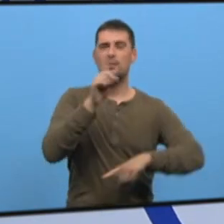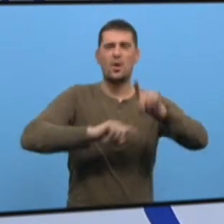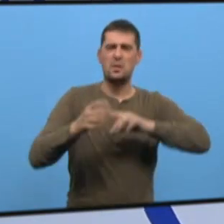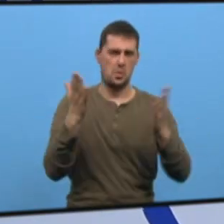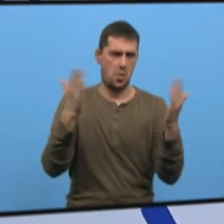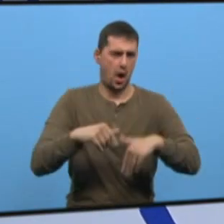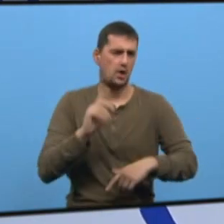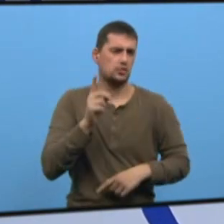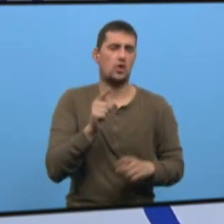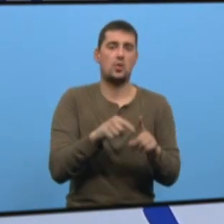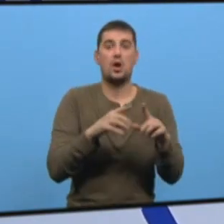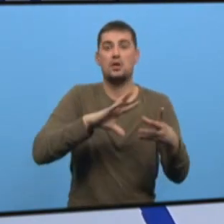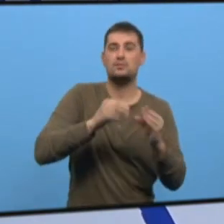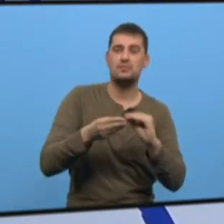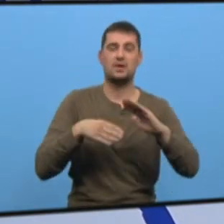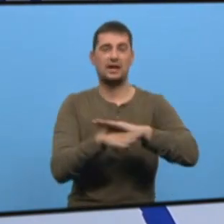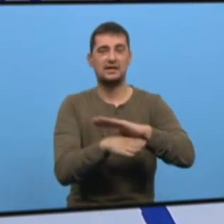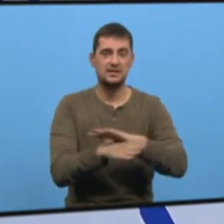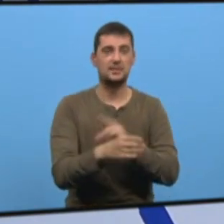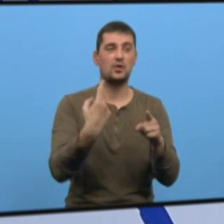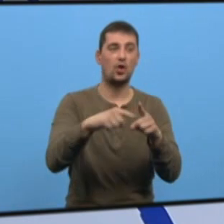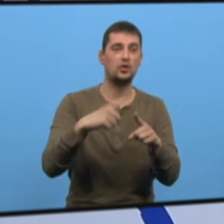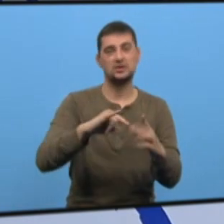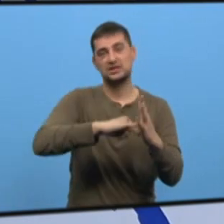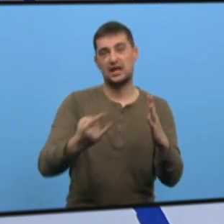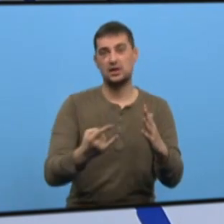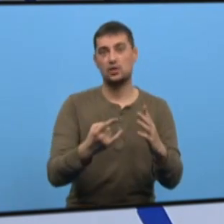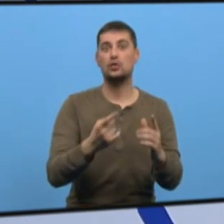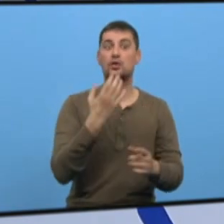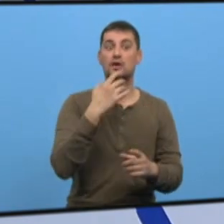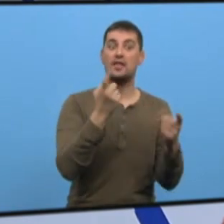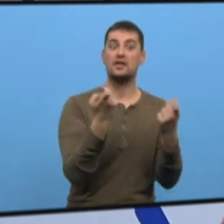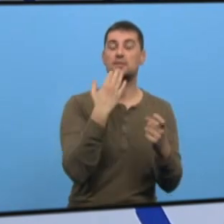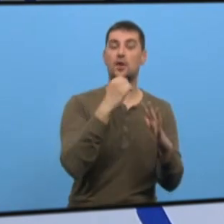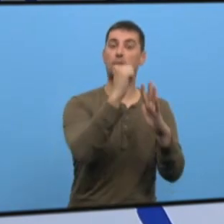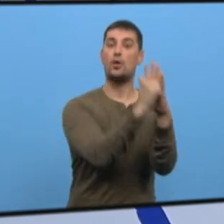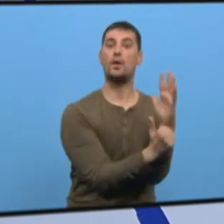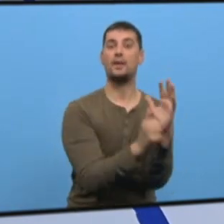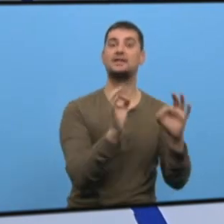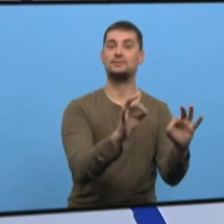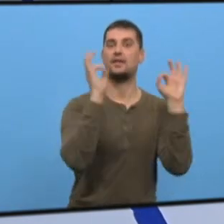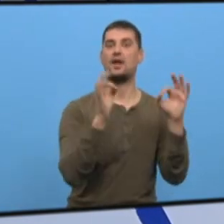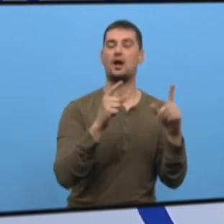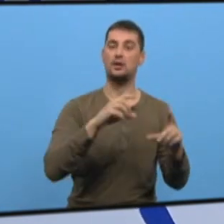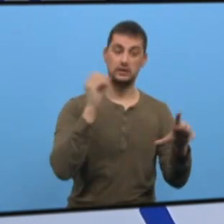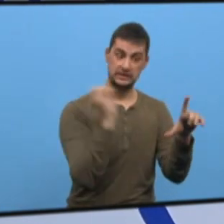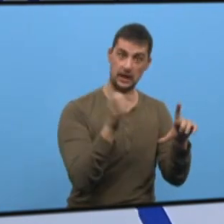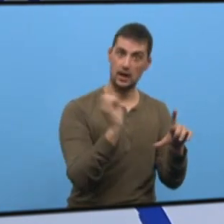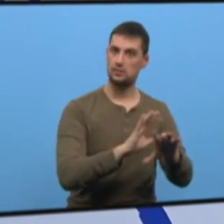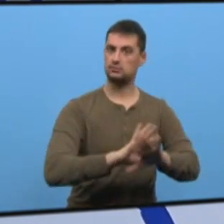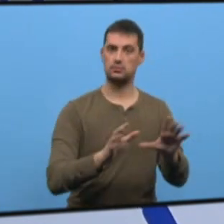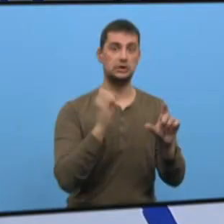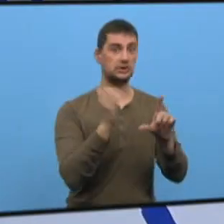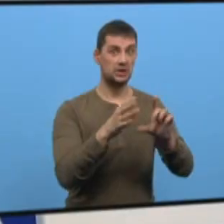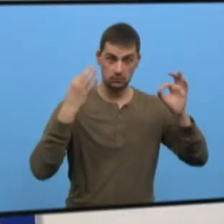manejan ellos y que necesitan a lo mejor algún tipo en este caso por ejemplo para el ordenador un programa especial que ha habido que instalar pero una vez que está instalado